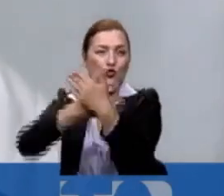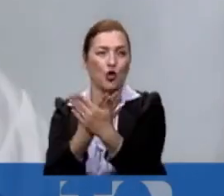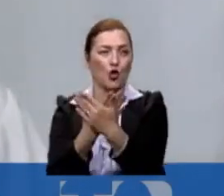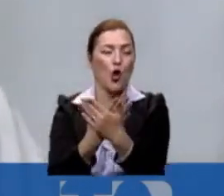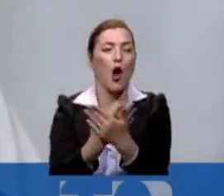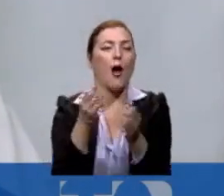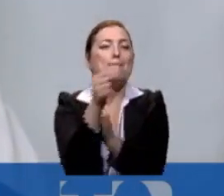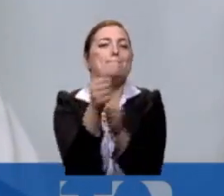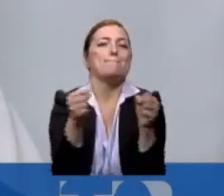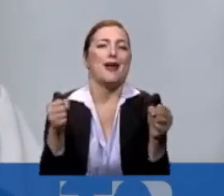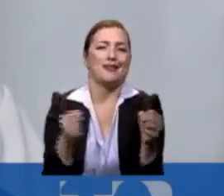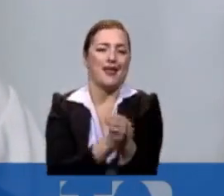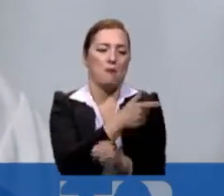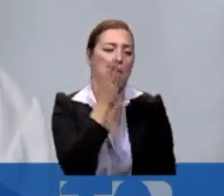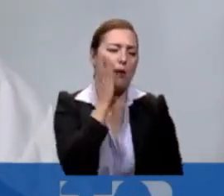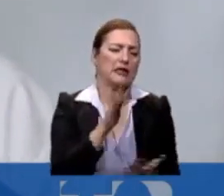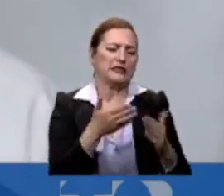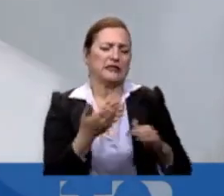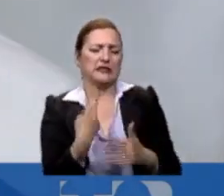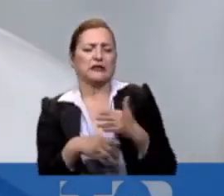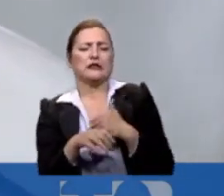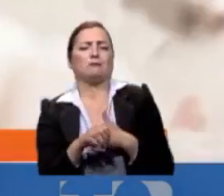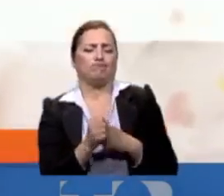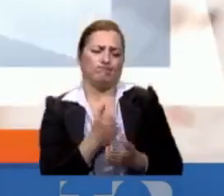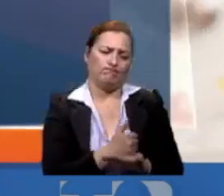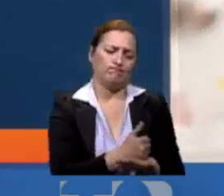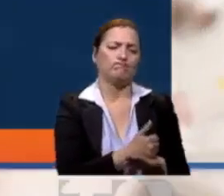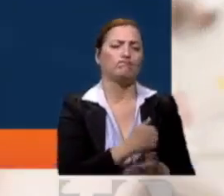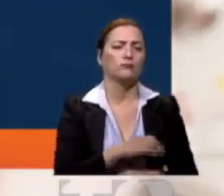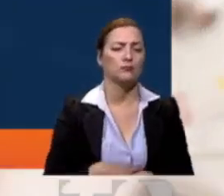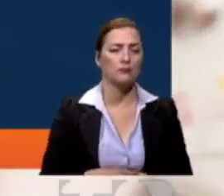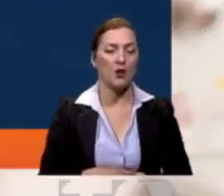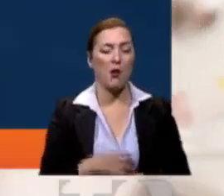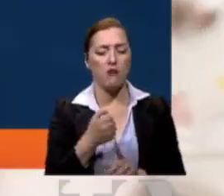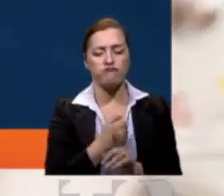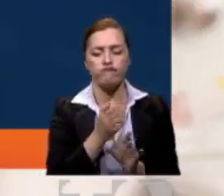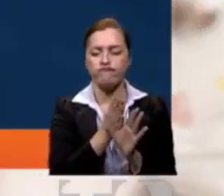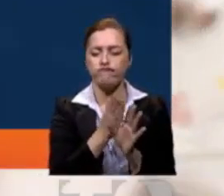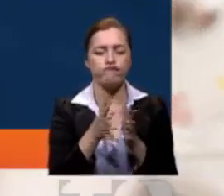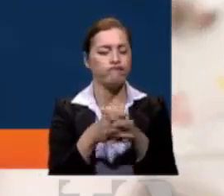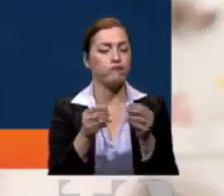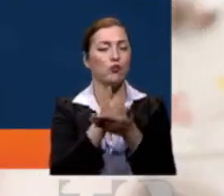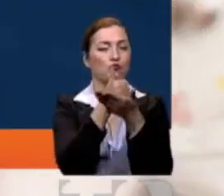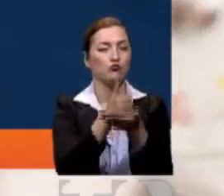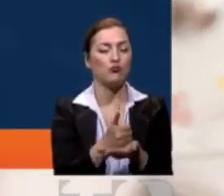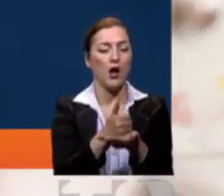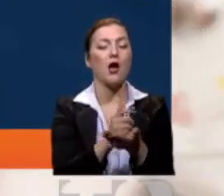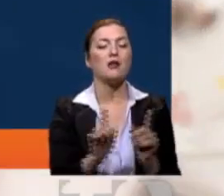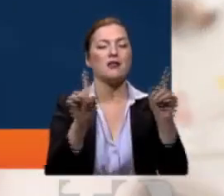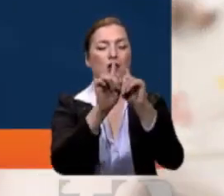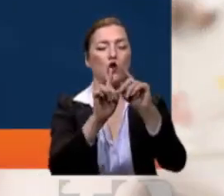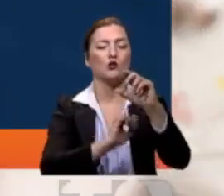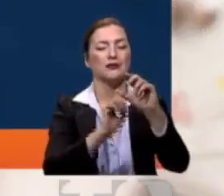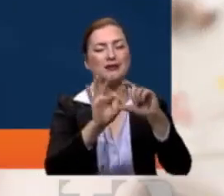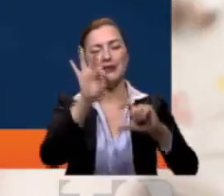manera empática a esta madre para que pueda superar su duelo. De acuerdo a datos del Instituto Nacional de Estadísticas y Censos, en 2021